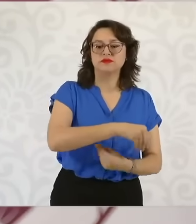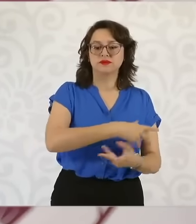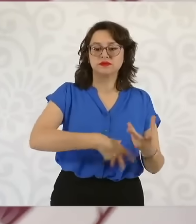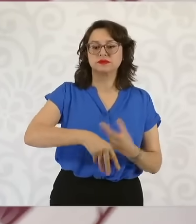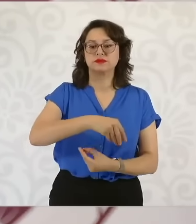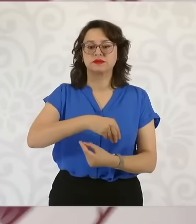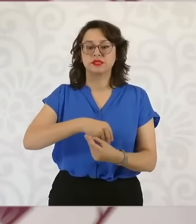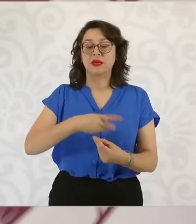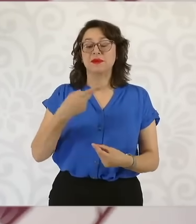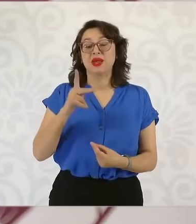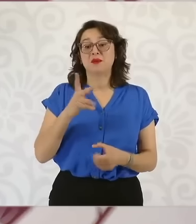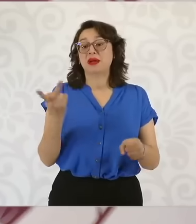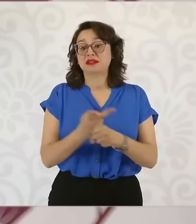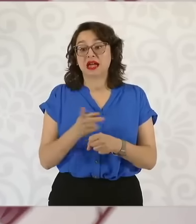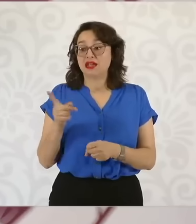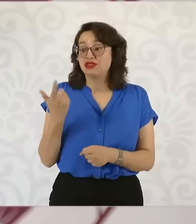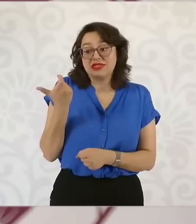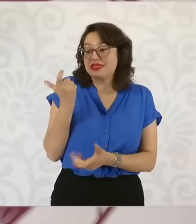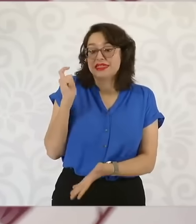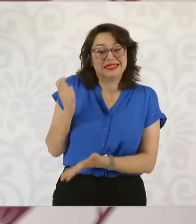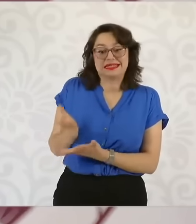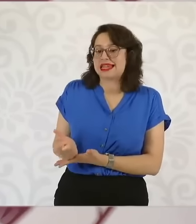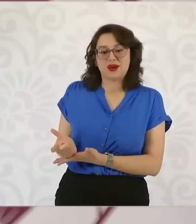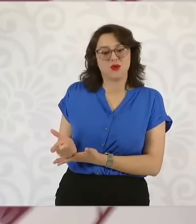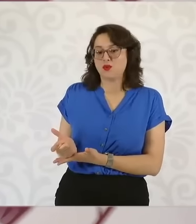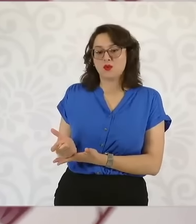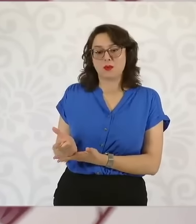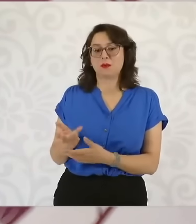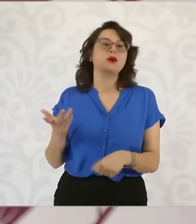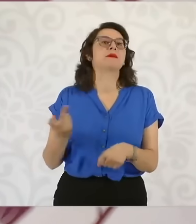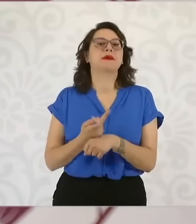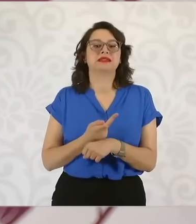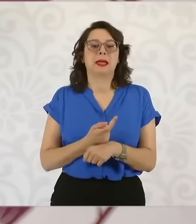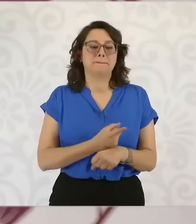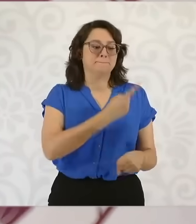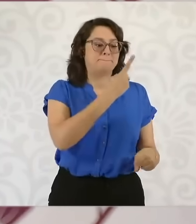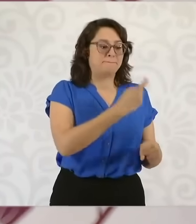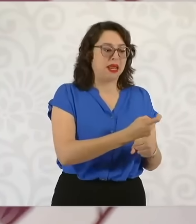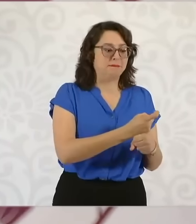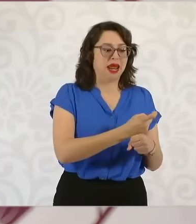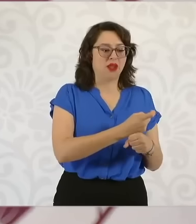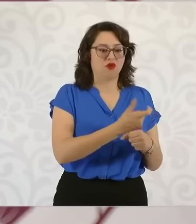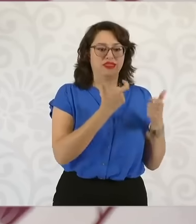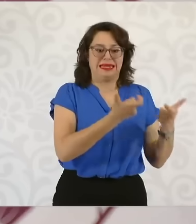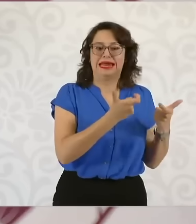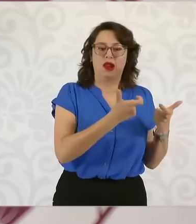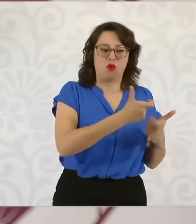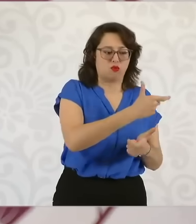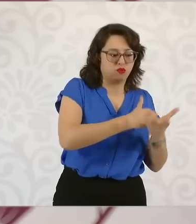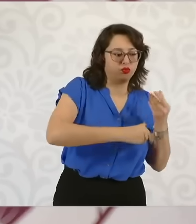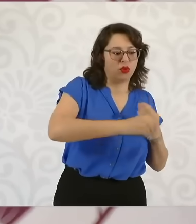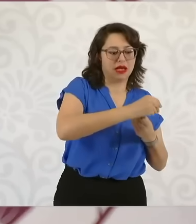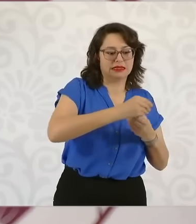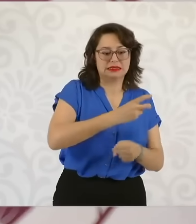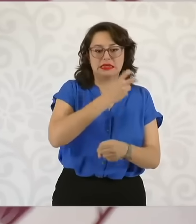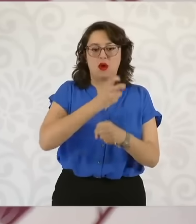sino que fueron de segundo o tercer nivel de lavado. Esas 15